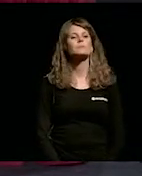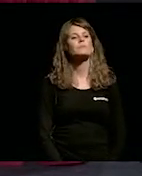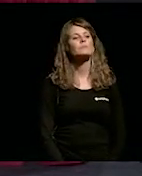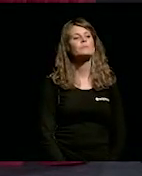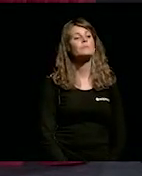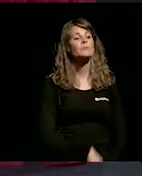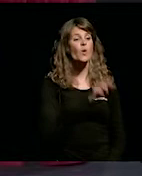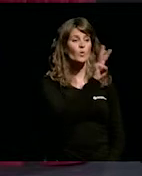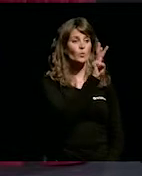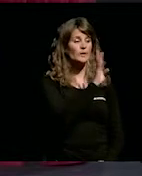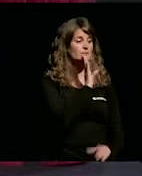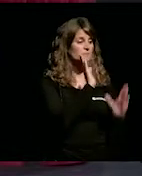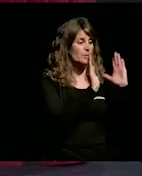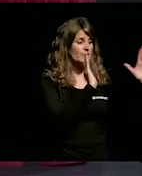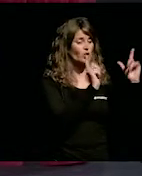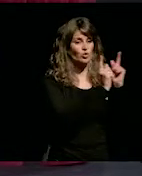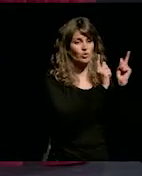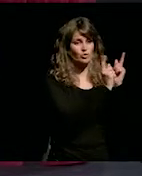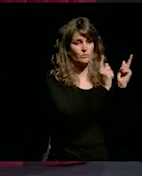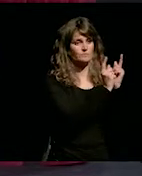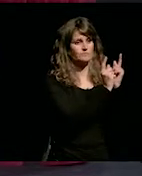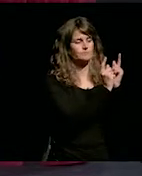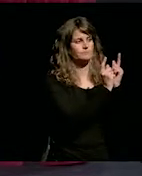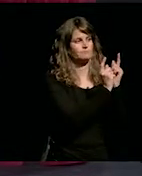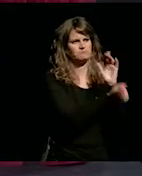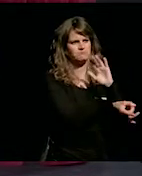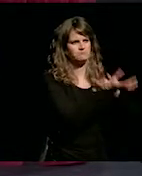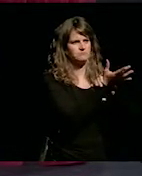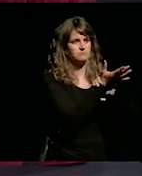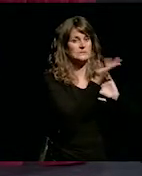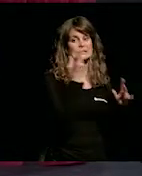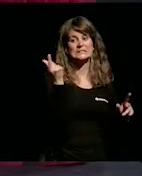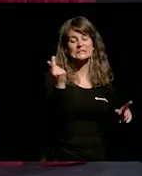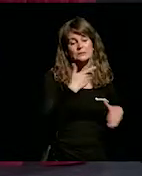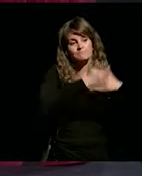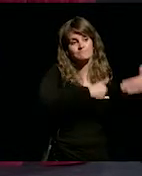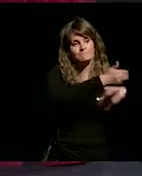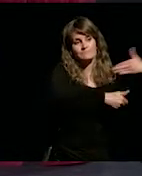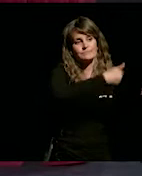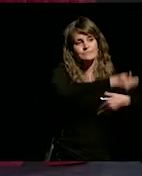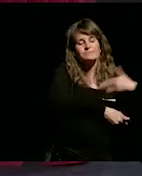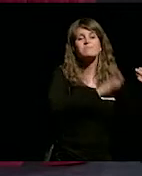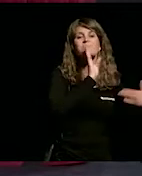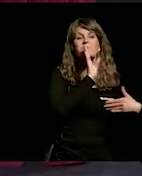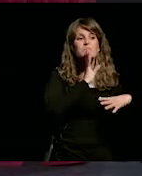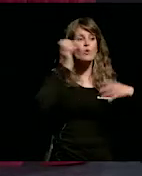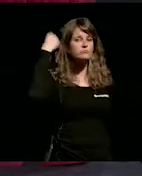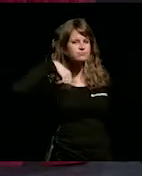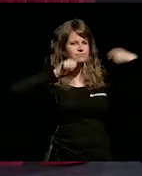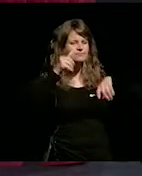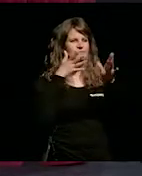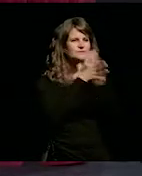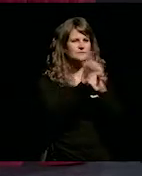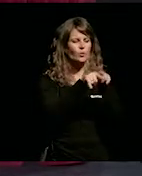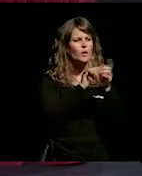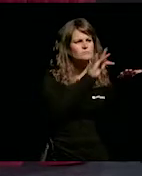Waiting se creó en un periodo de tiempo muy corto, consiguiendo dinero sobre la marcha. El show ha acudido a todo